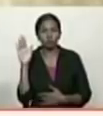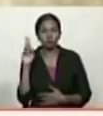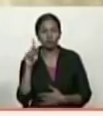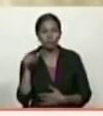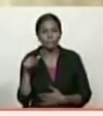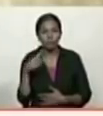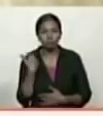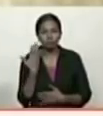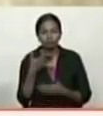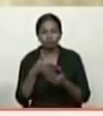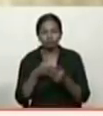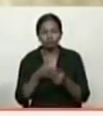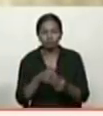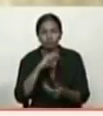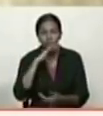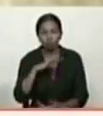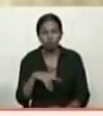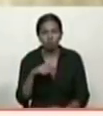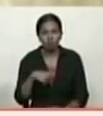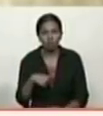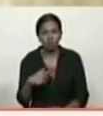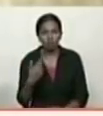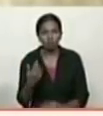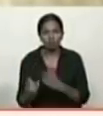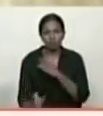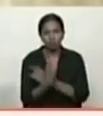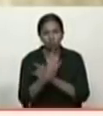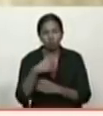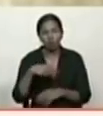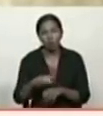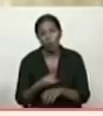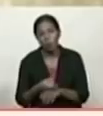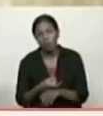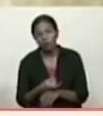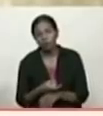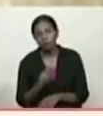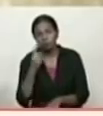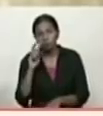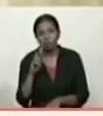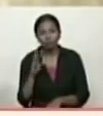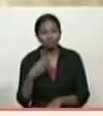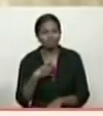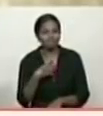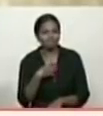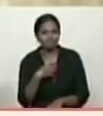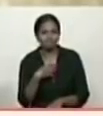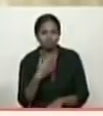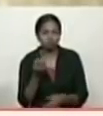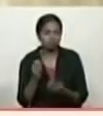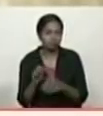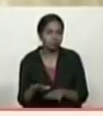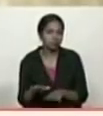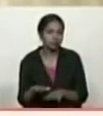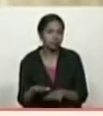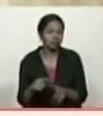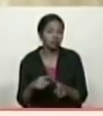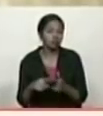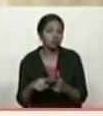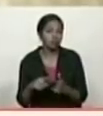legado histórico bolivariano y traicionar a su gobierno y sus instituciones. Ante el fracaso evidente, mal conocen, están